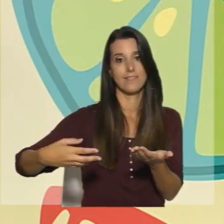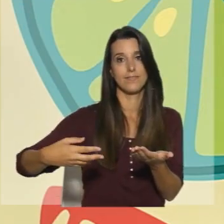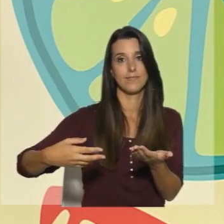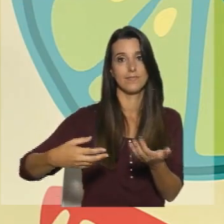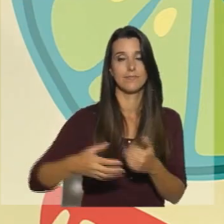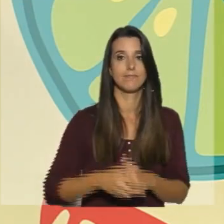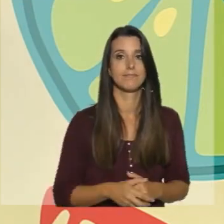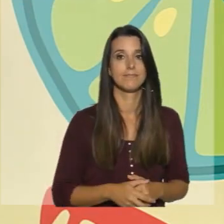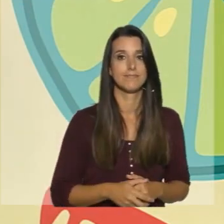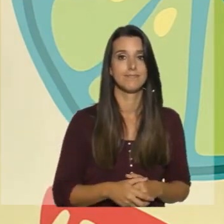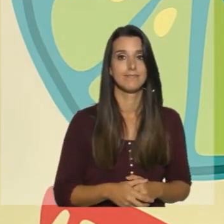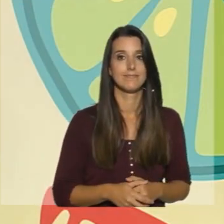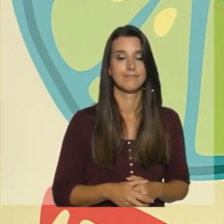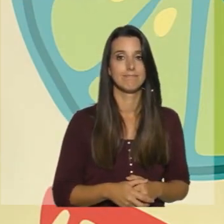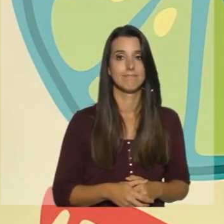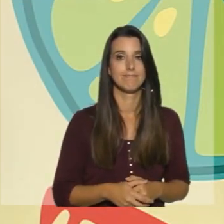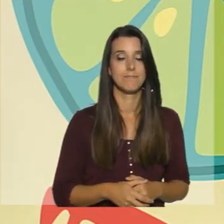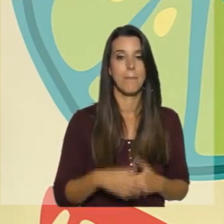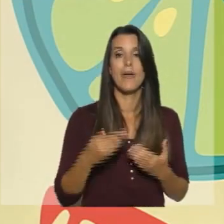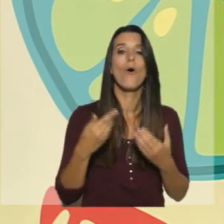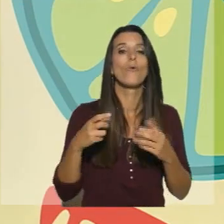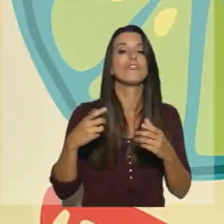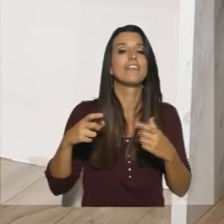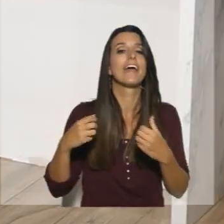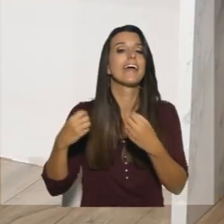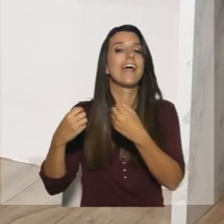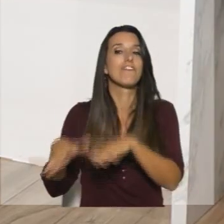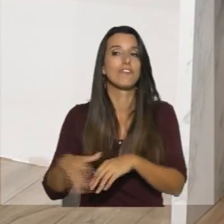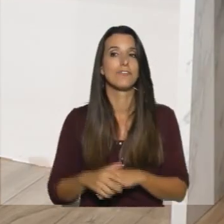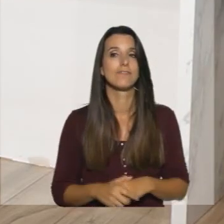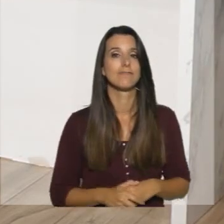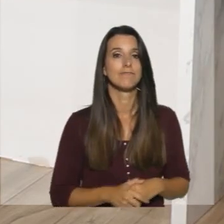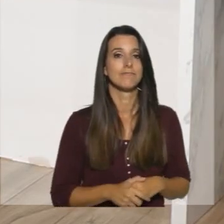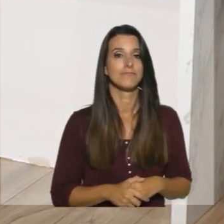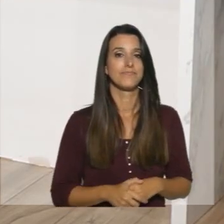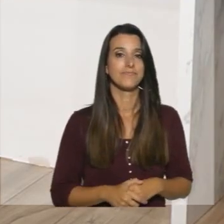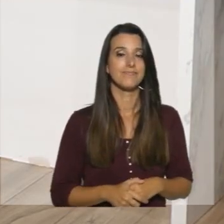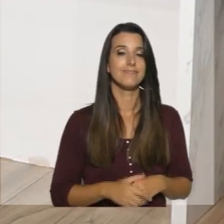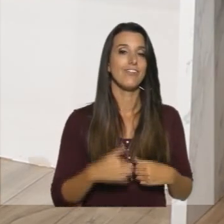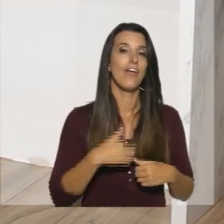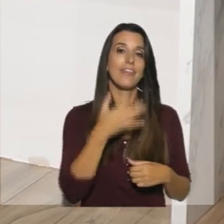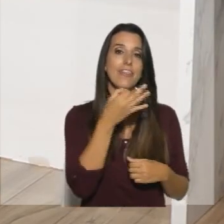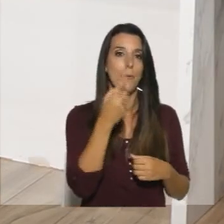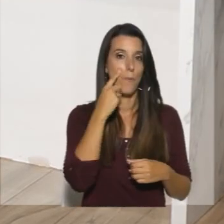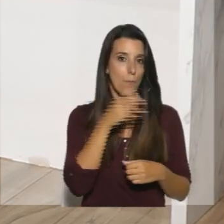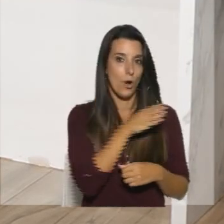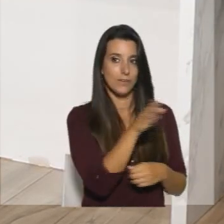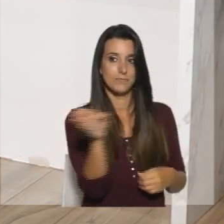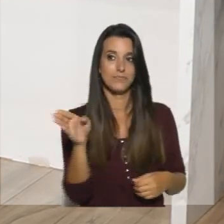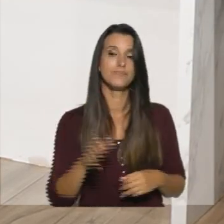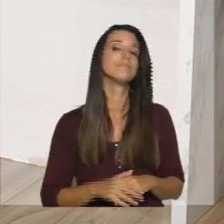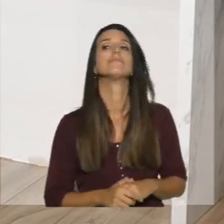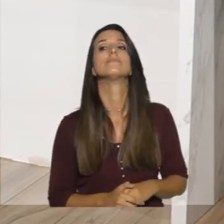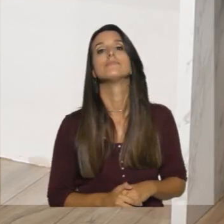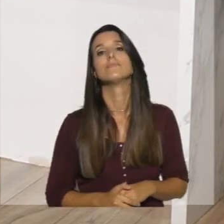se quería caer. Se quería caer, ahí está. Eso siempre queriendo llamar la atención. te digo algo, voy para allá. Voy para allá, no, hacia